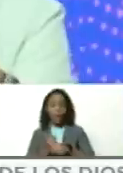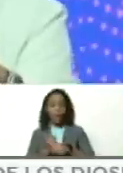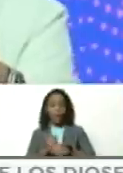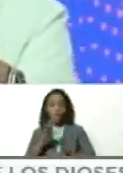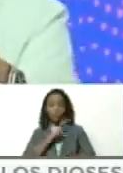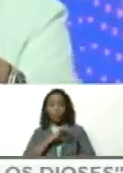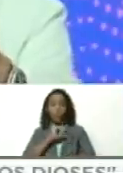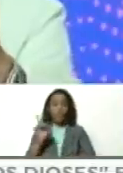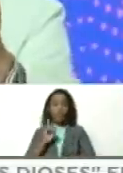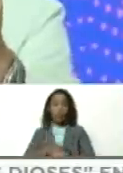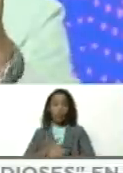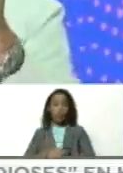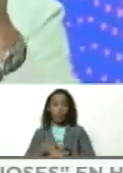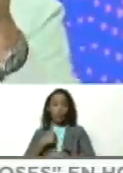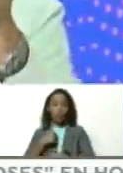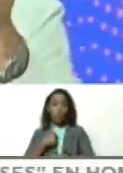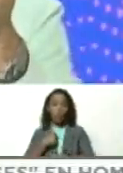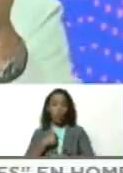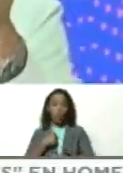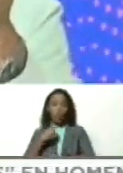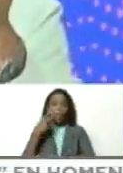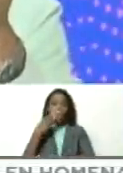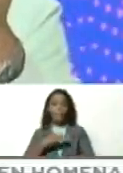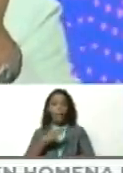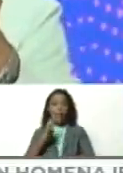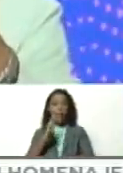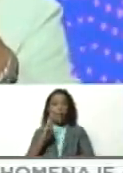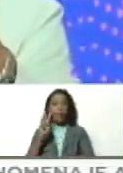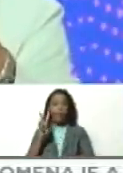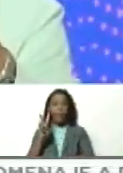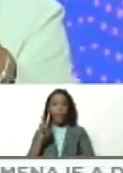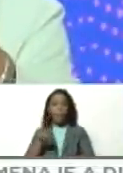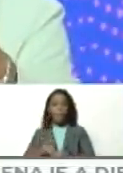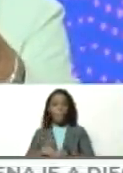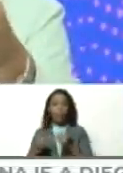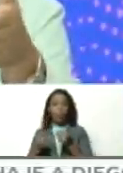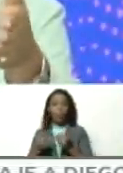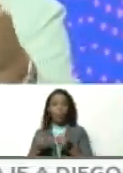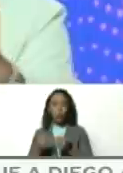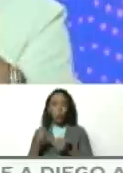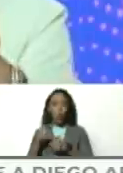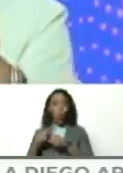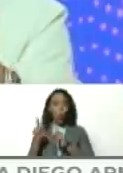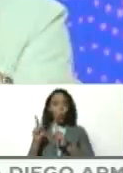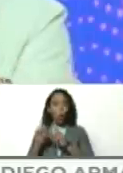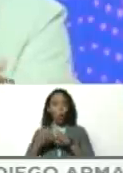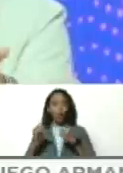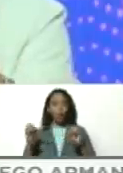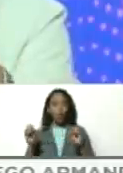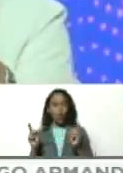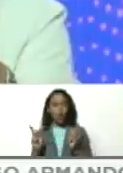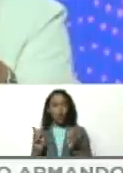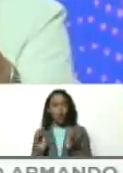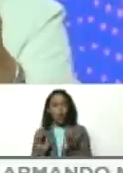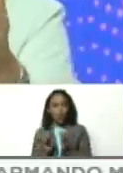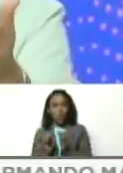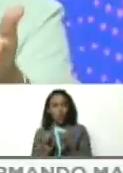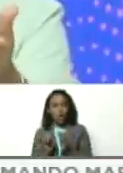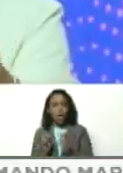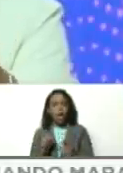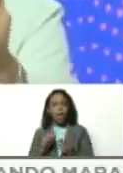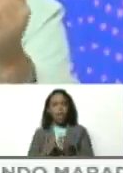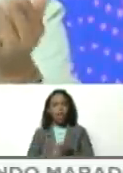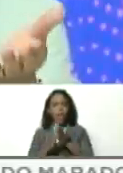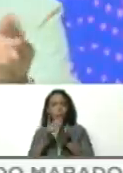momento. Yo era del PRB Ruptura, otra organización pequeña, revolucionaria, dirigida por